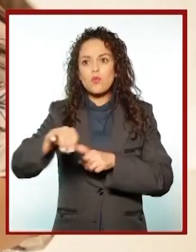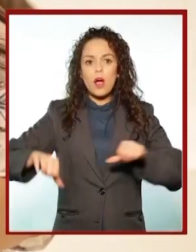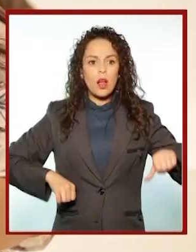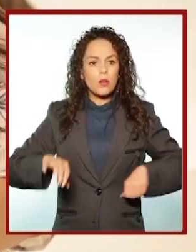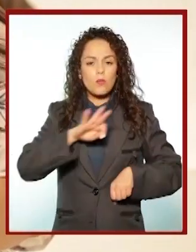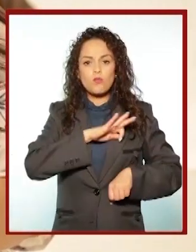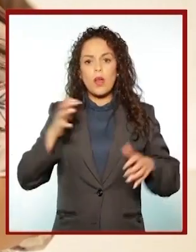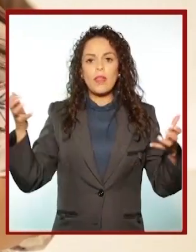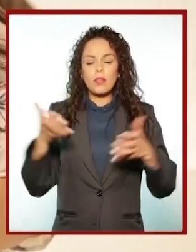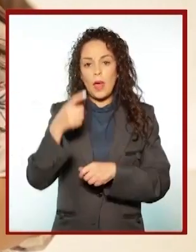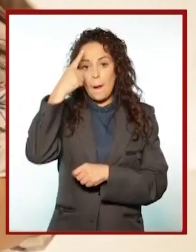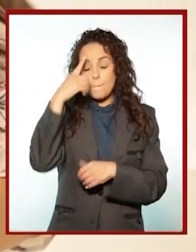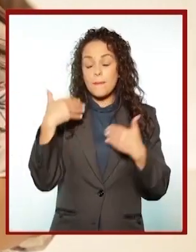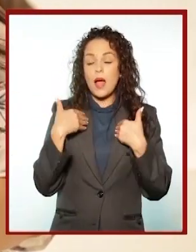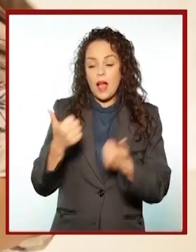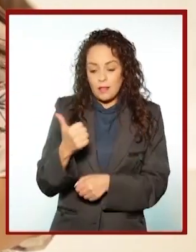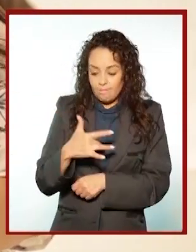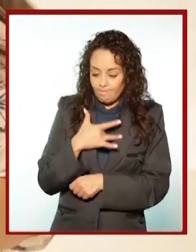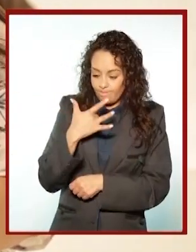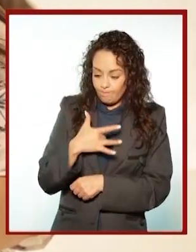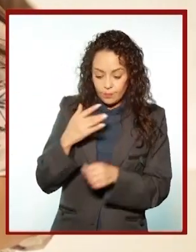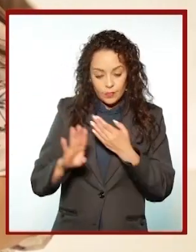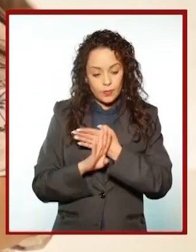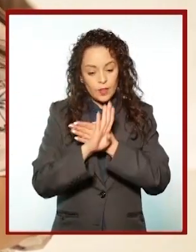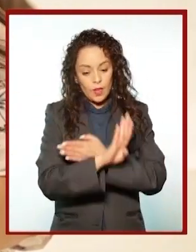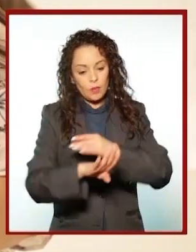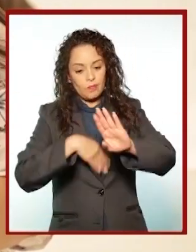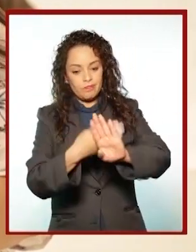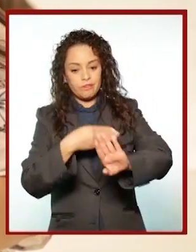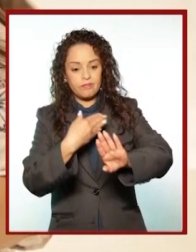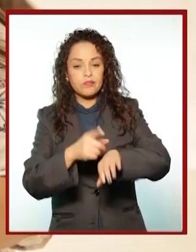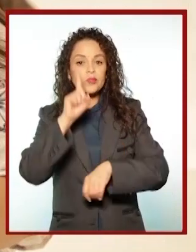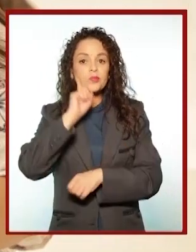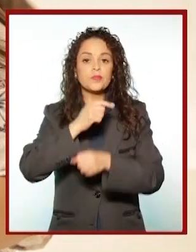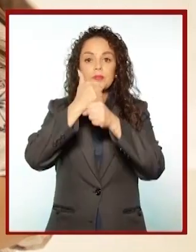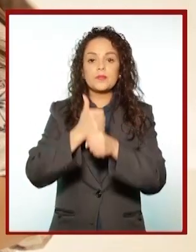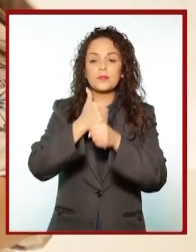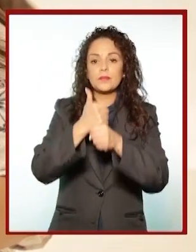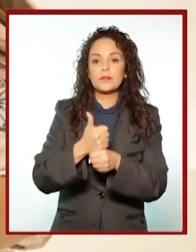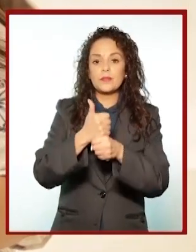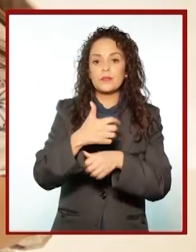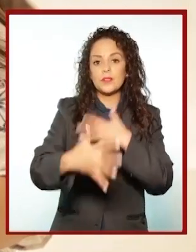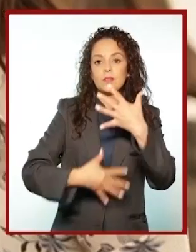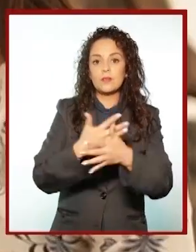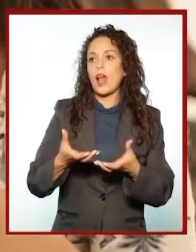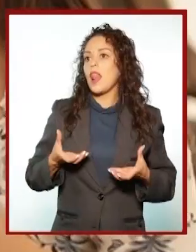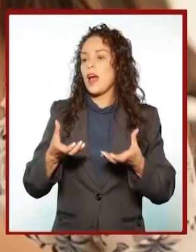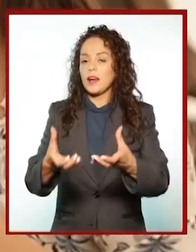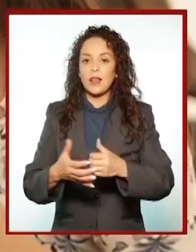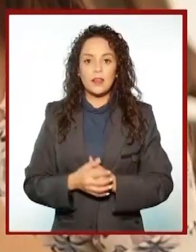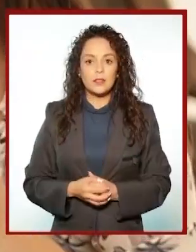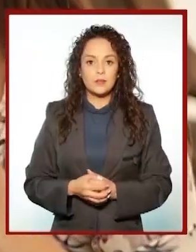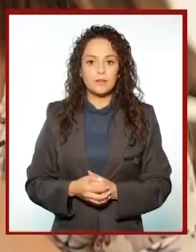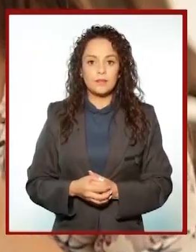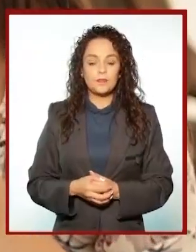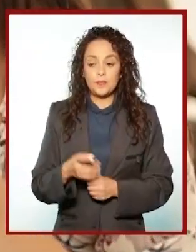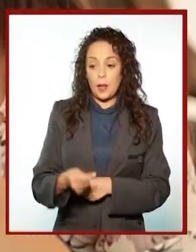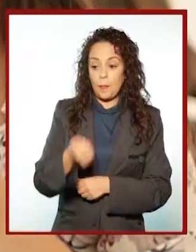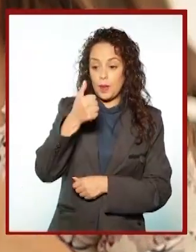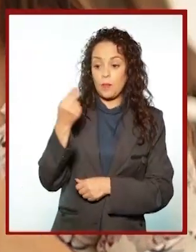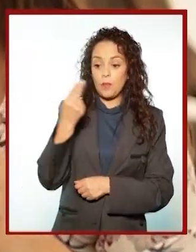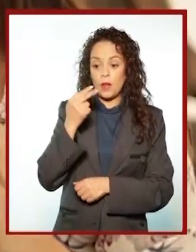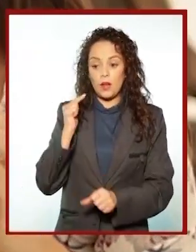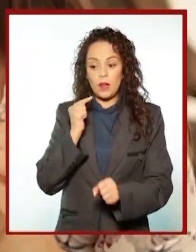que podemos llevar a cabo para visibilizar, prevenir la violencia contra las mujeres en el espacio público. Para empezar, es